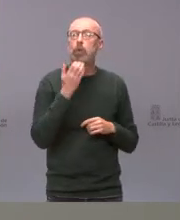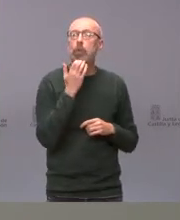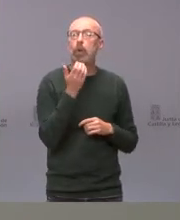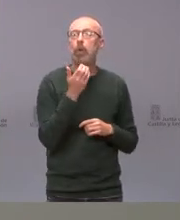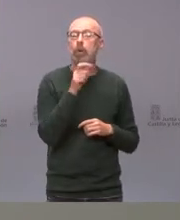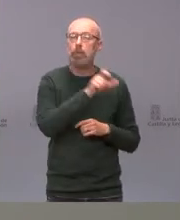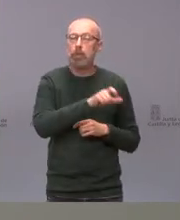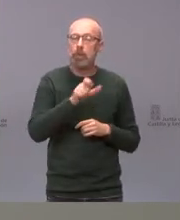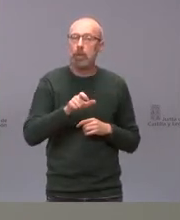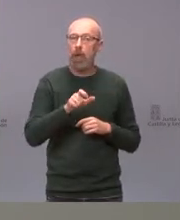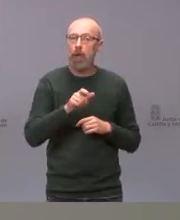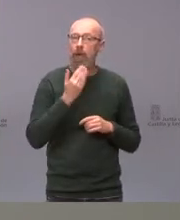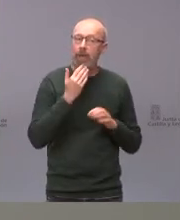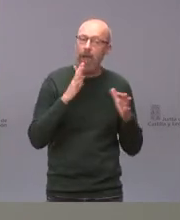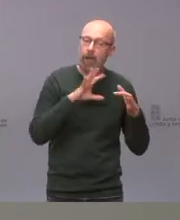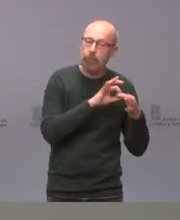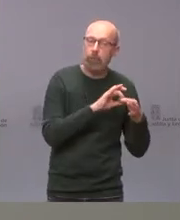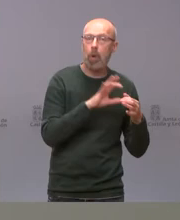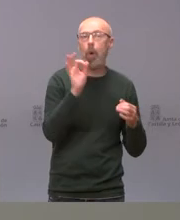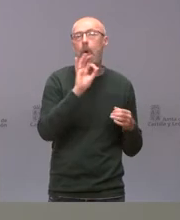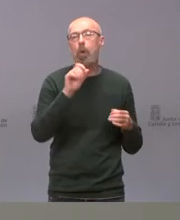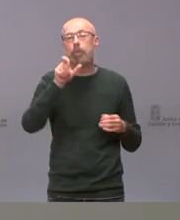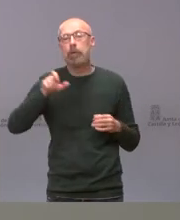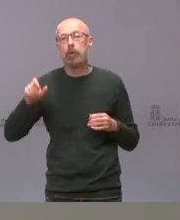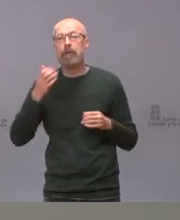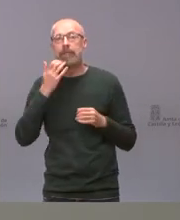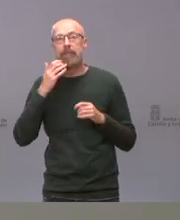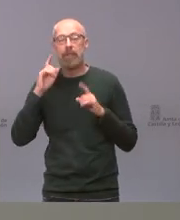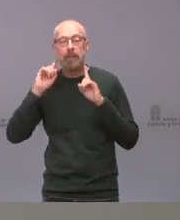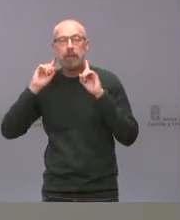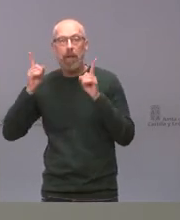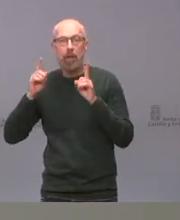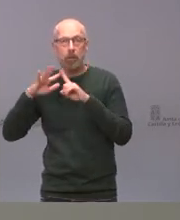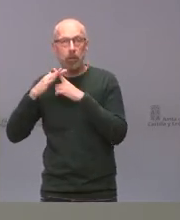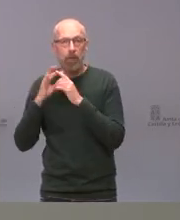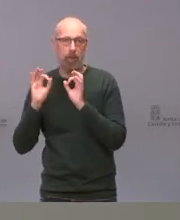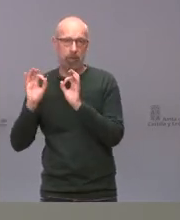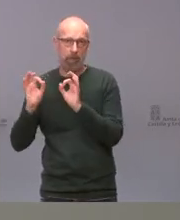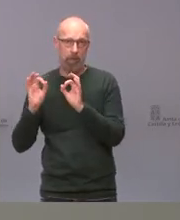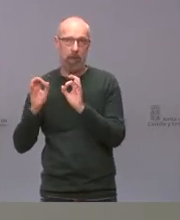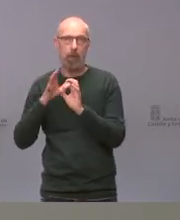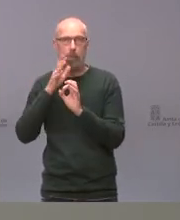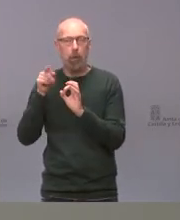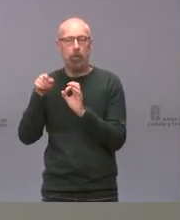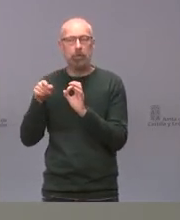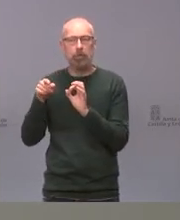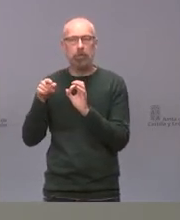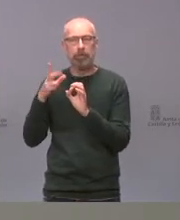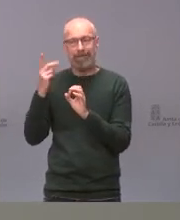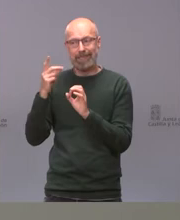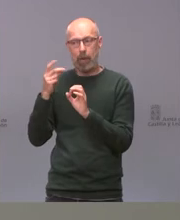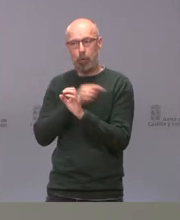tienen este grupo de edad, sino que aquellas en las que estén en circunstancias concretas en las que su seguimiento para la segunda dosis puede